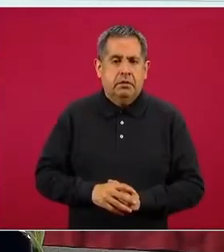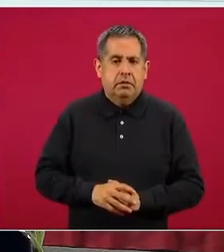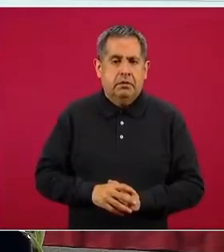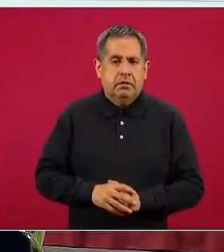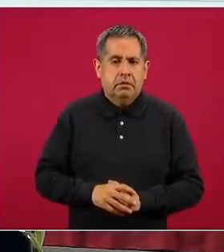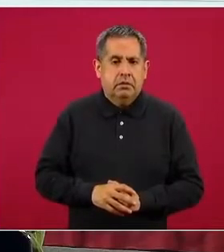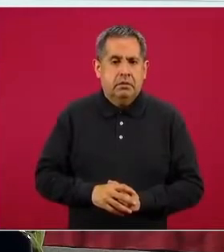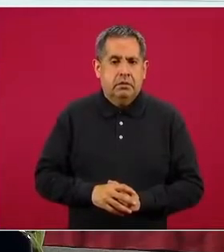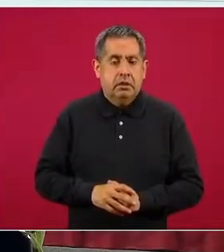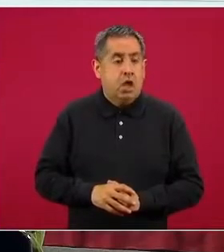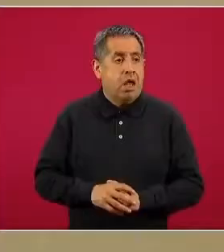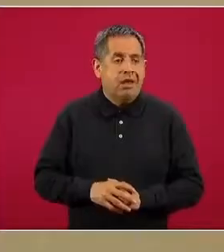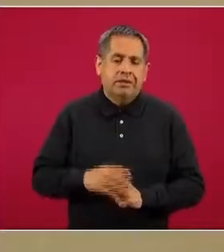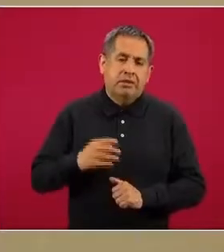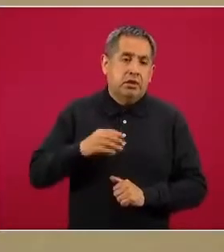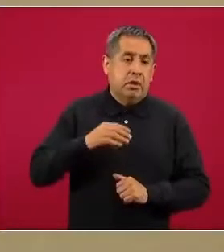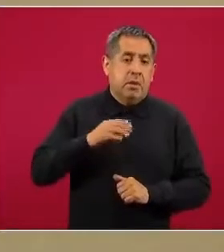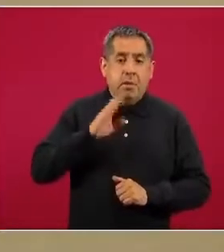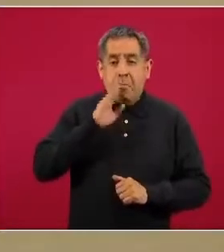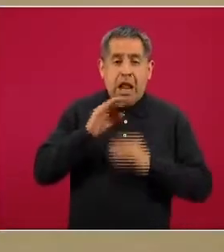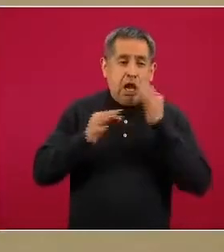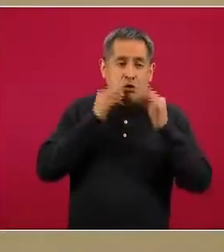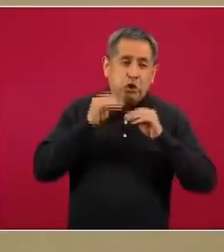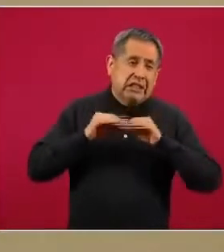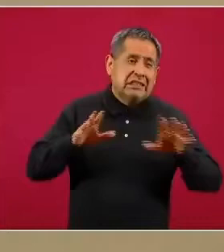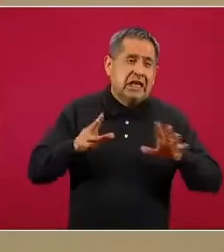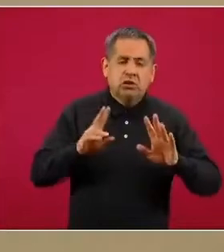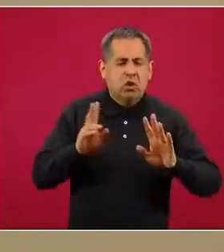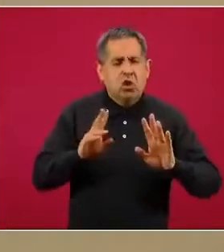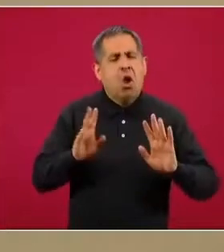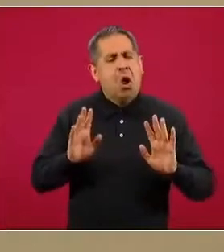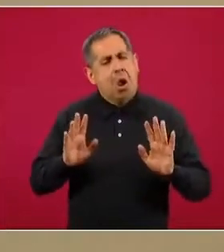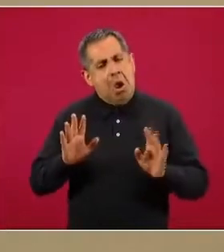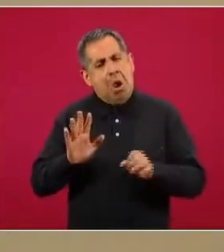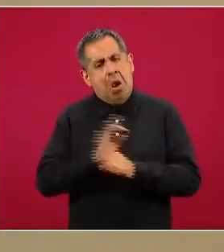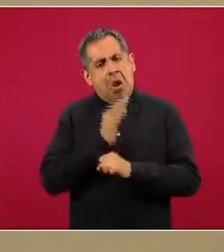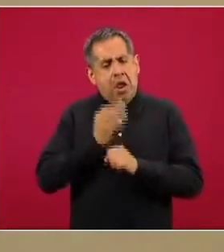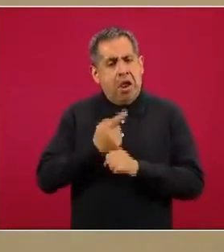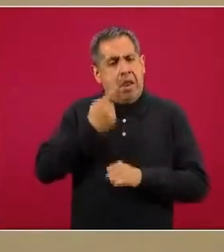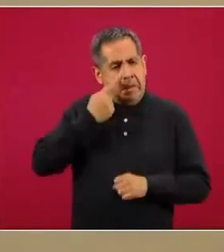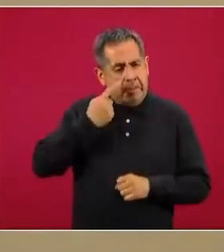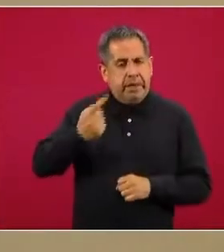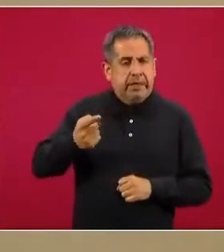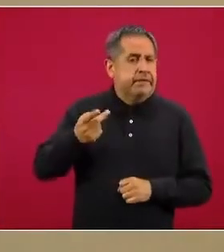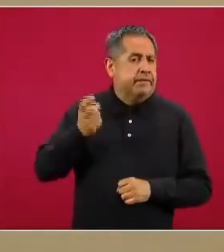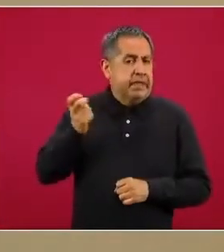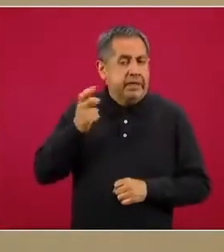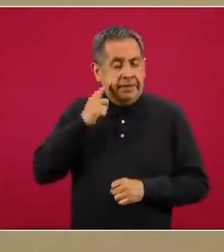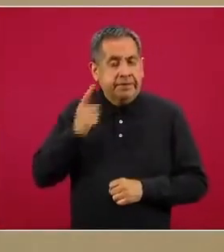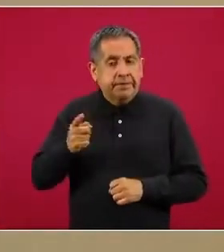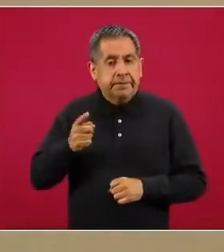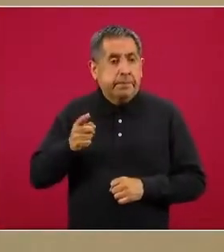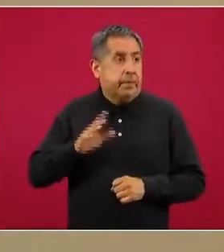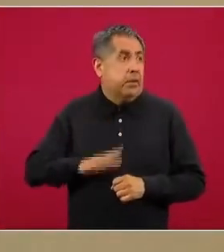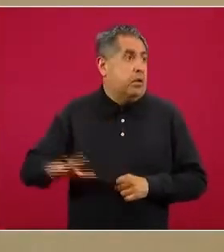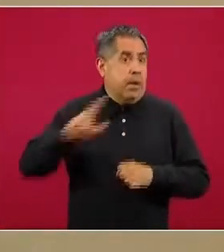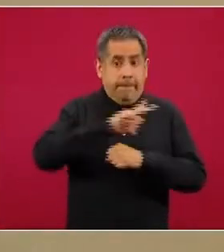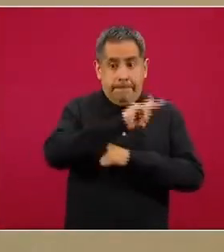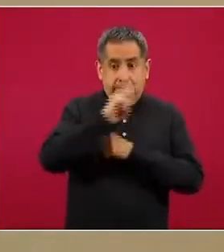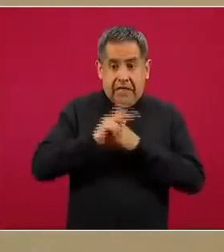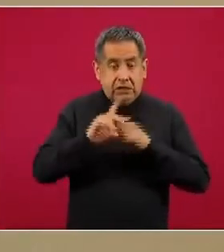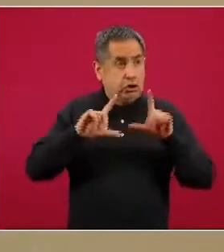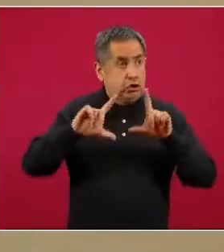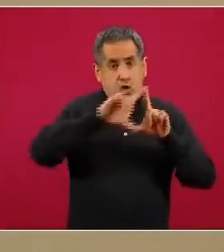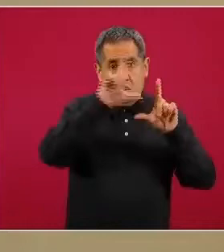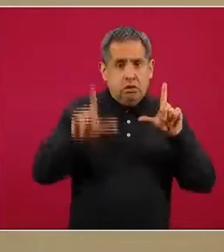No todas son malas noticias. También podemos observar cómo básicamente todo el país ha